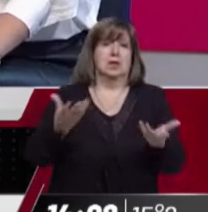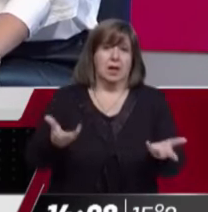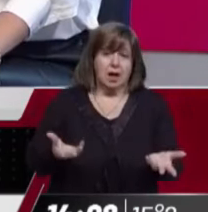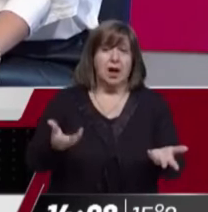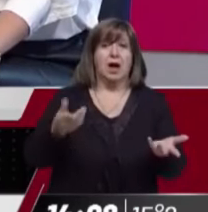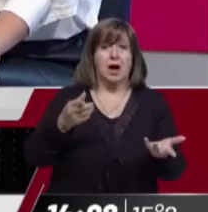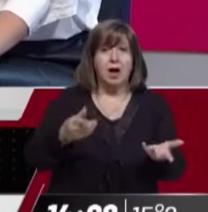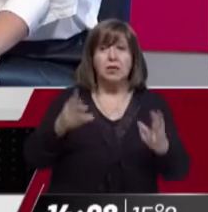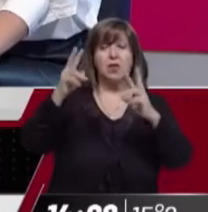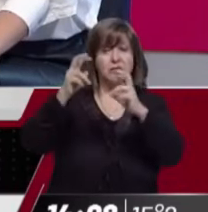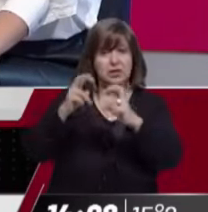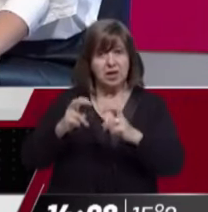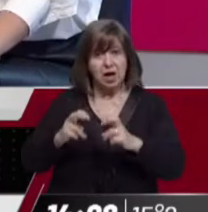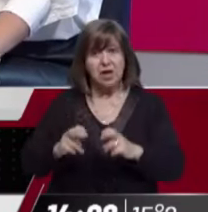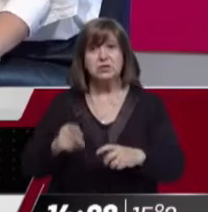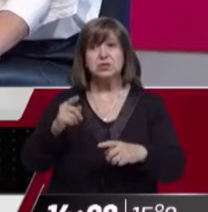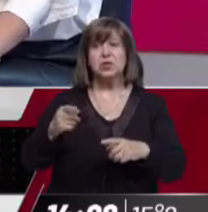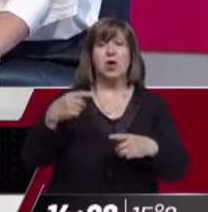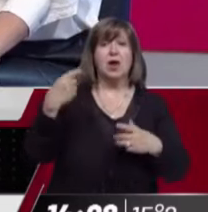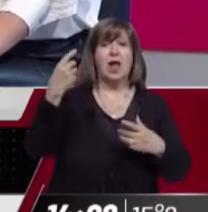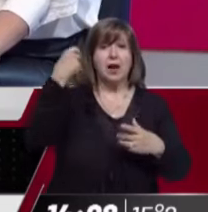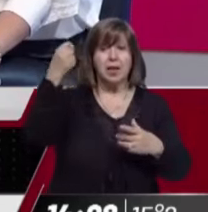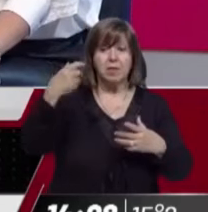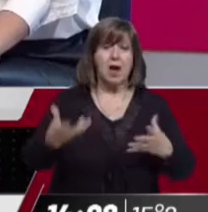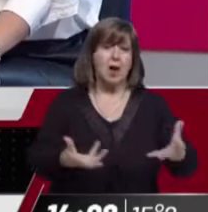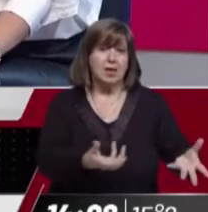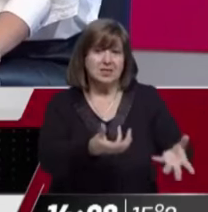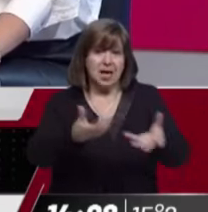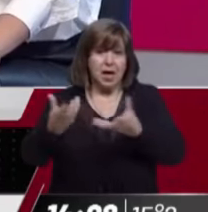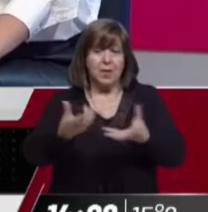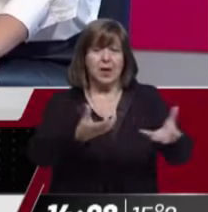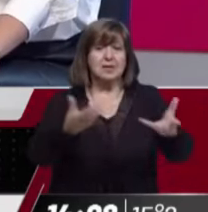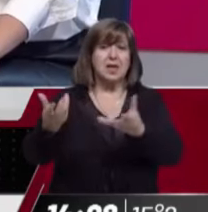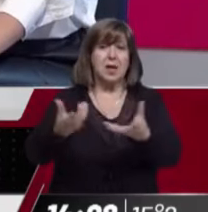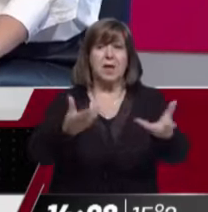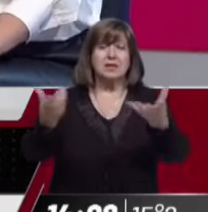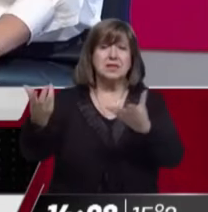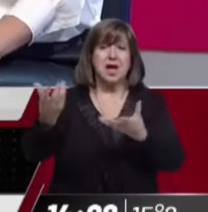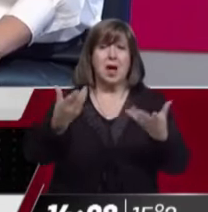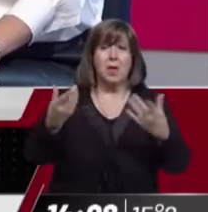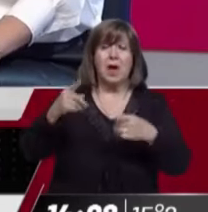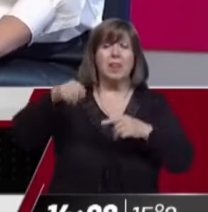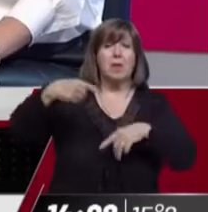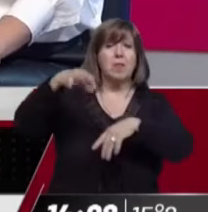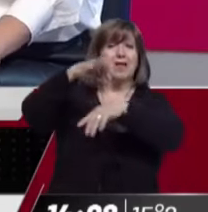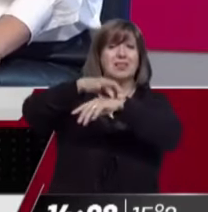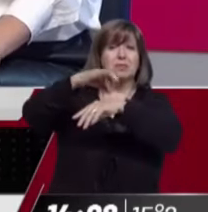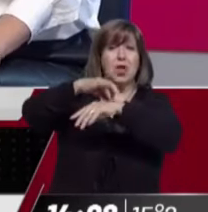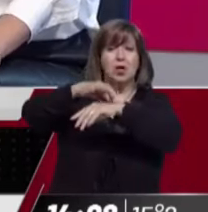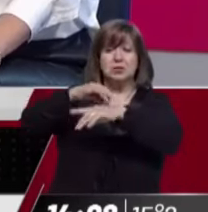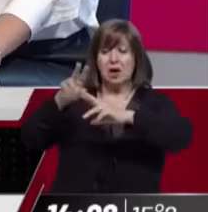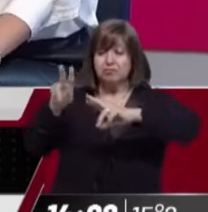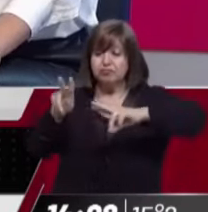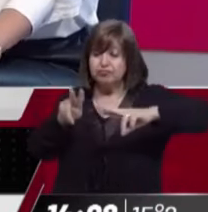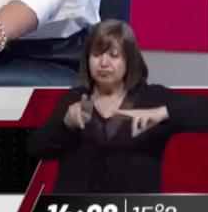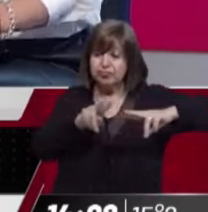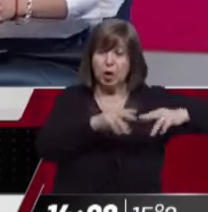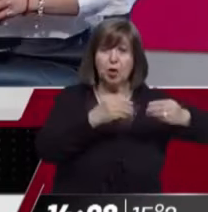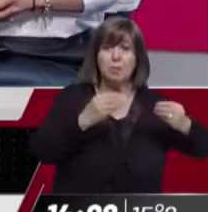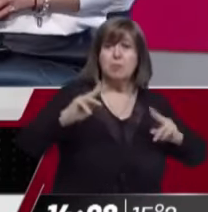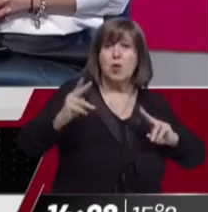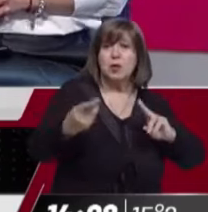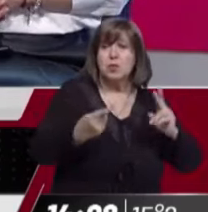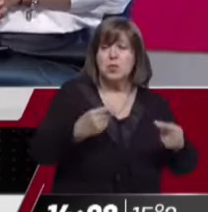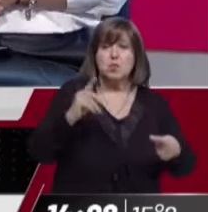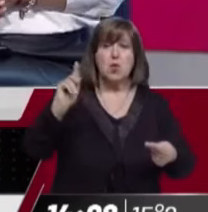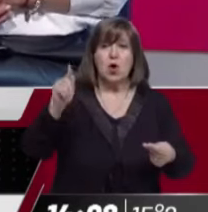hay una investigación. De hecho, los animales fueron llevados para hacerle estudios, para definir cuáles son los motivos, las causas por las